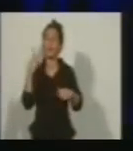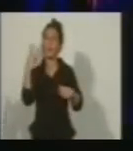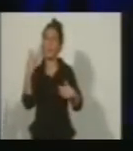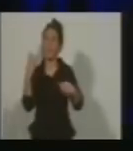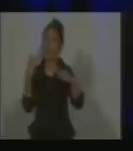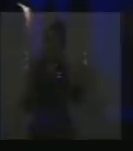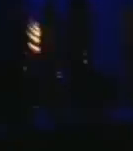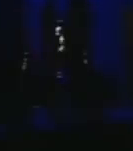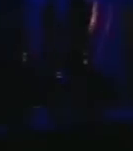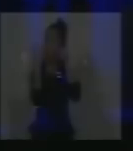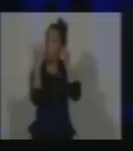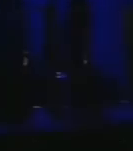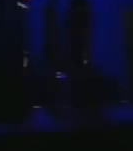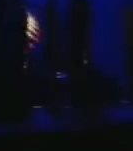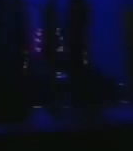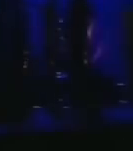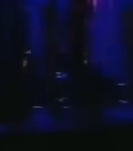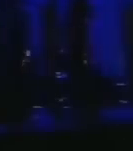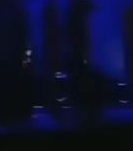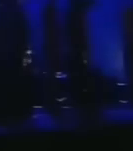Los 40